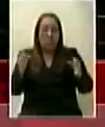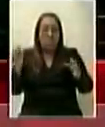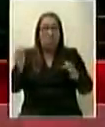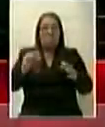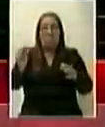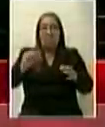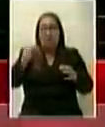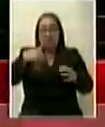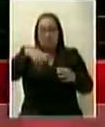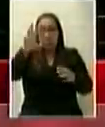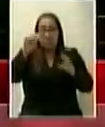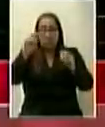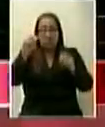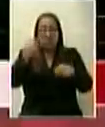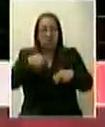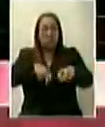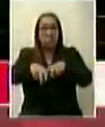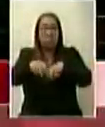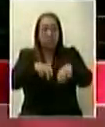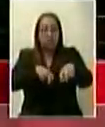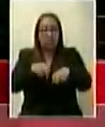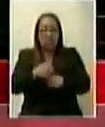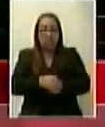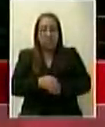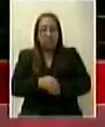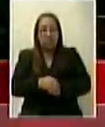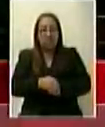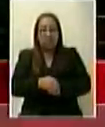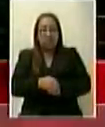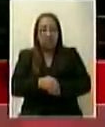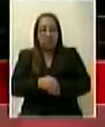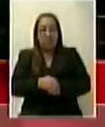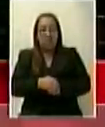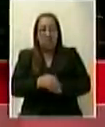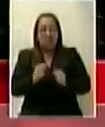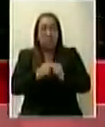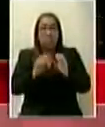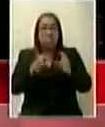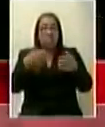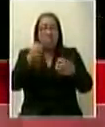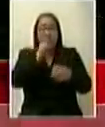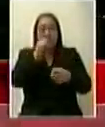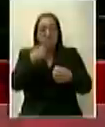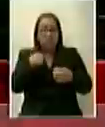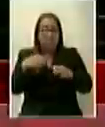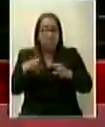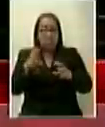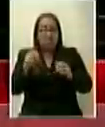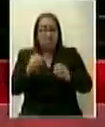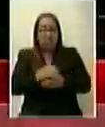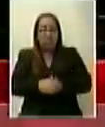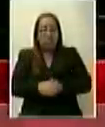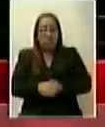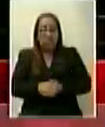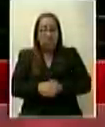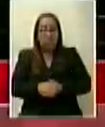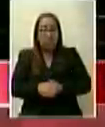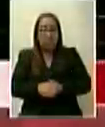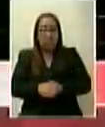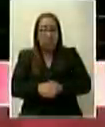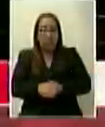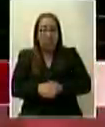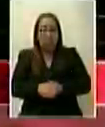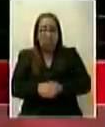barato a los pasos perdidos a través de una conferencia de prensa, fue que hice el comentario que hice, el cual